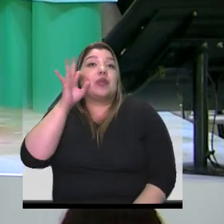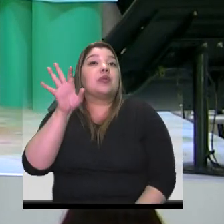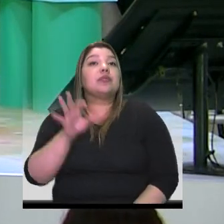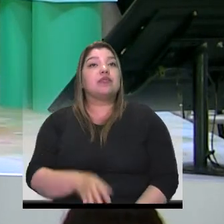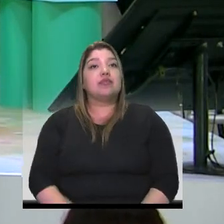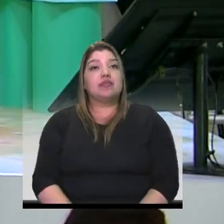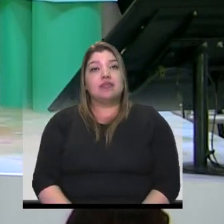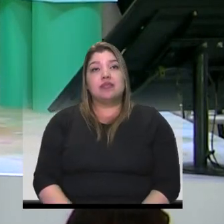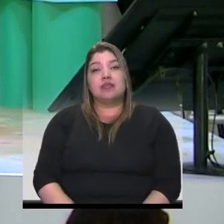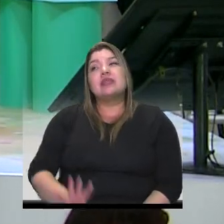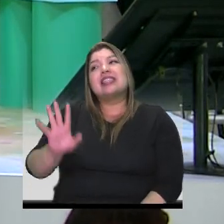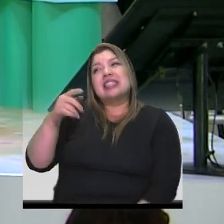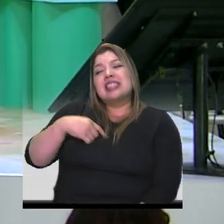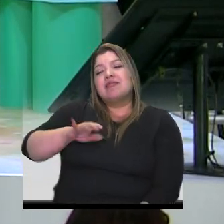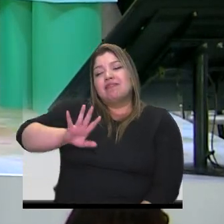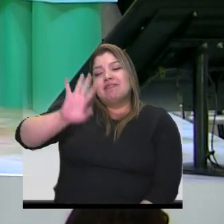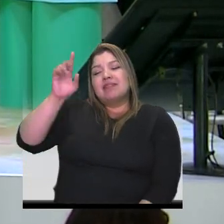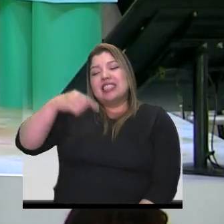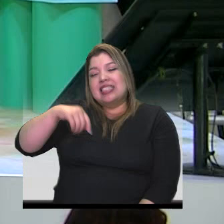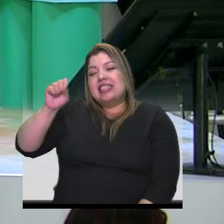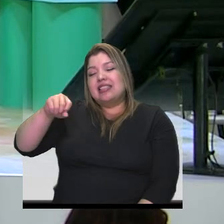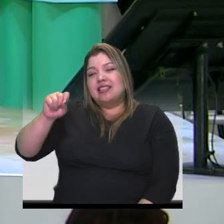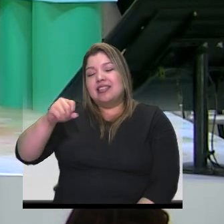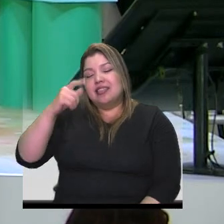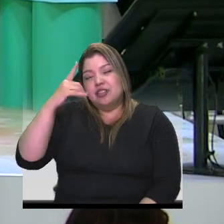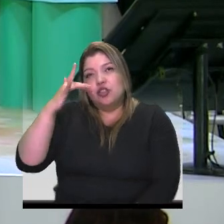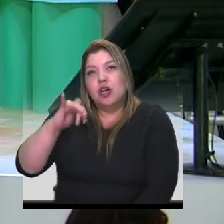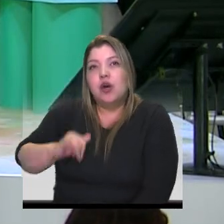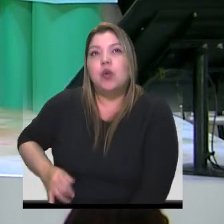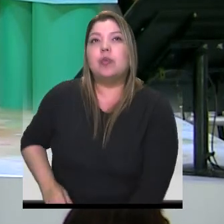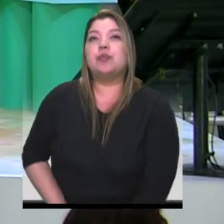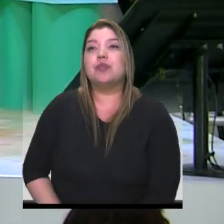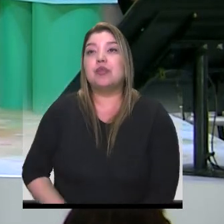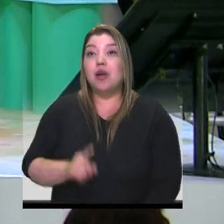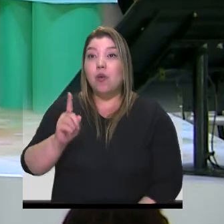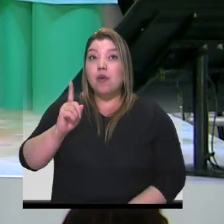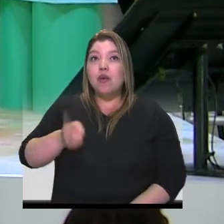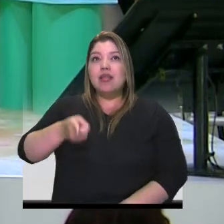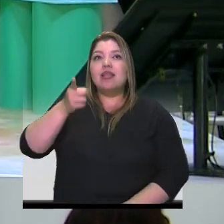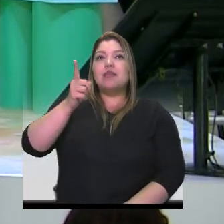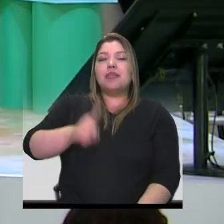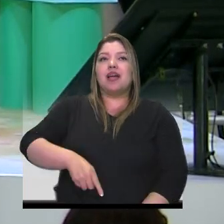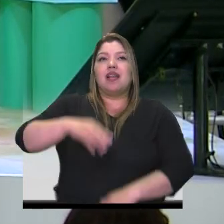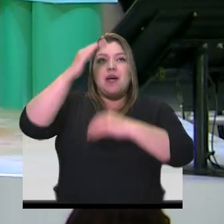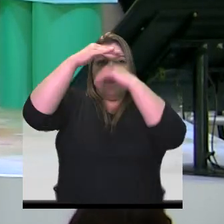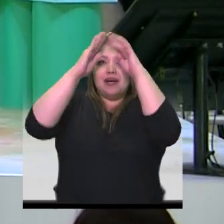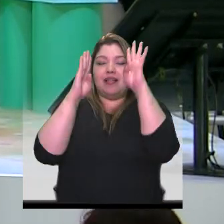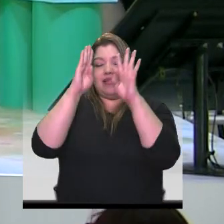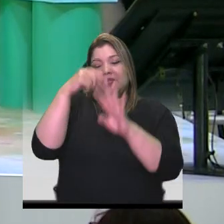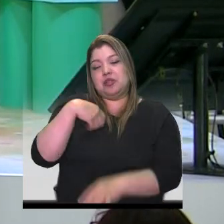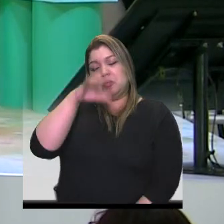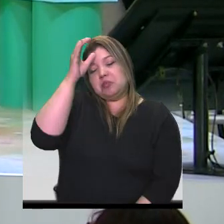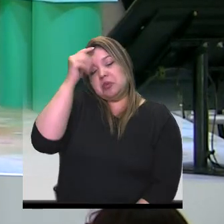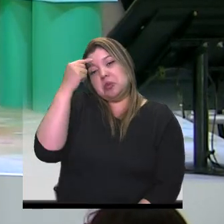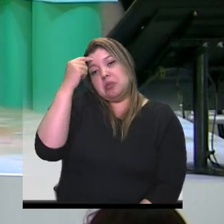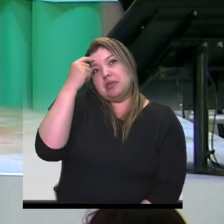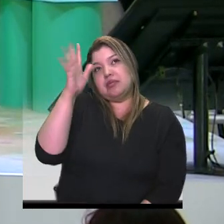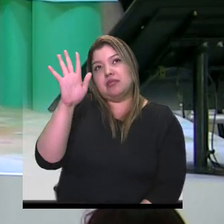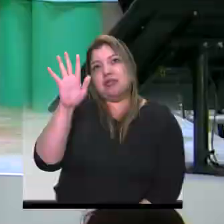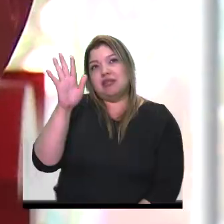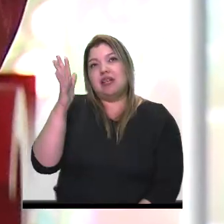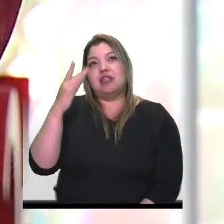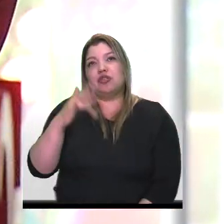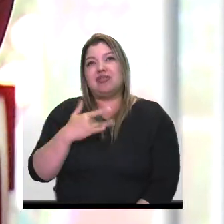Sí, y yo creo que un asunto hasta paradigmático, o sea, no solo en el hacer físico de la industria, sino que yo siento, por ejemplo,